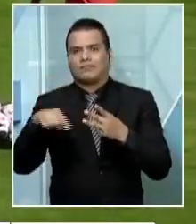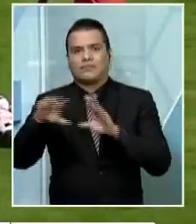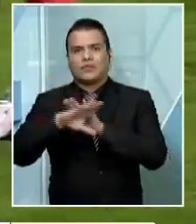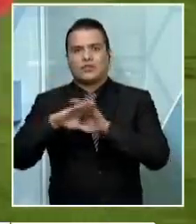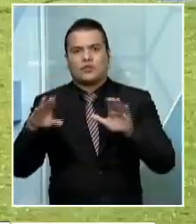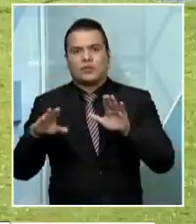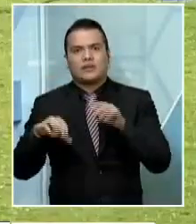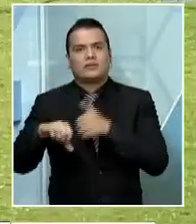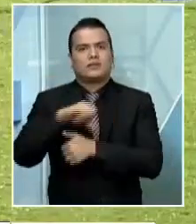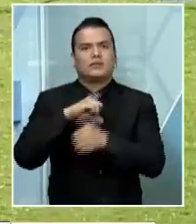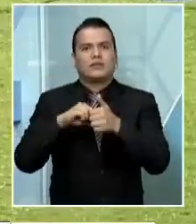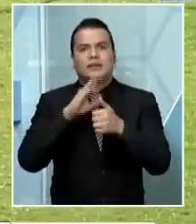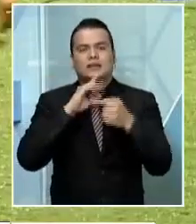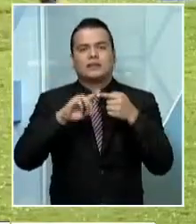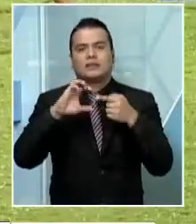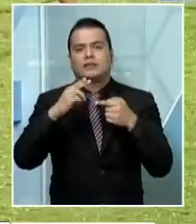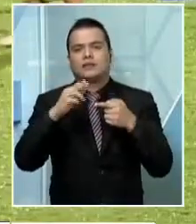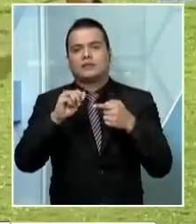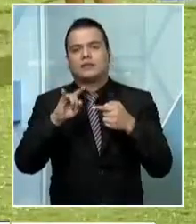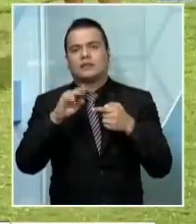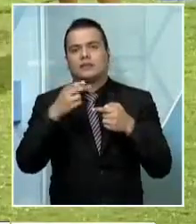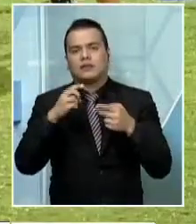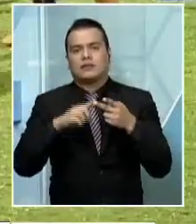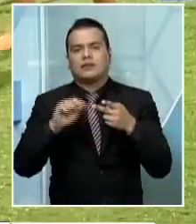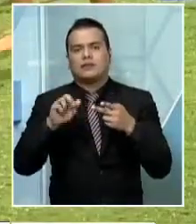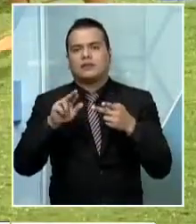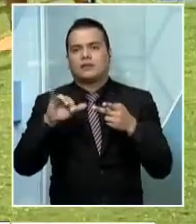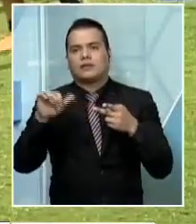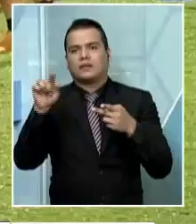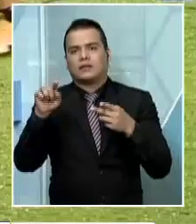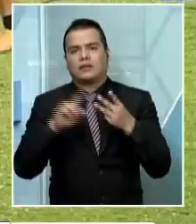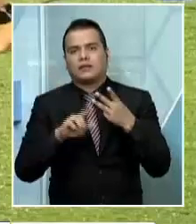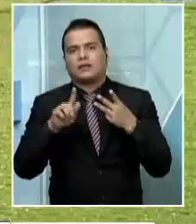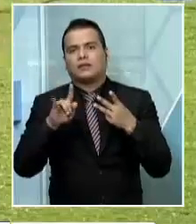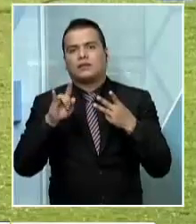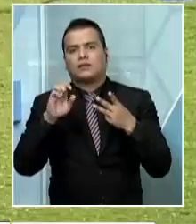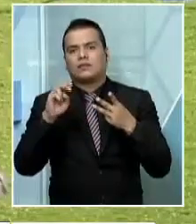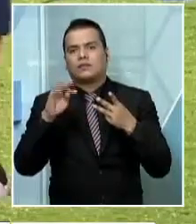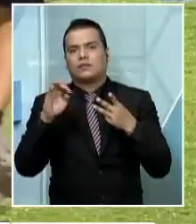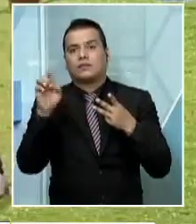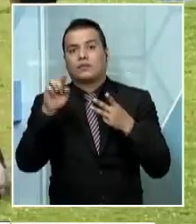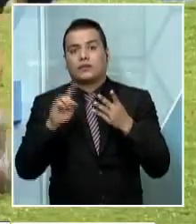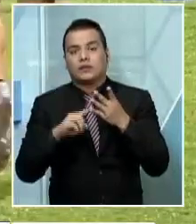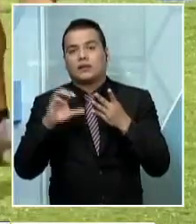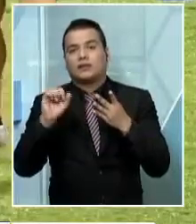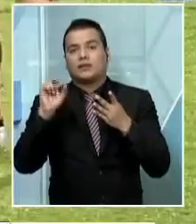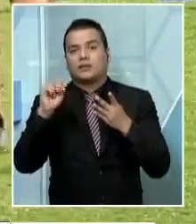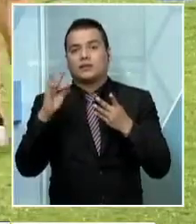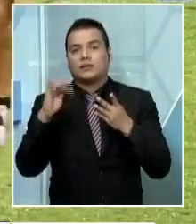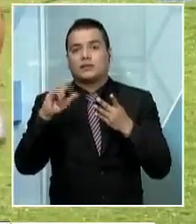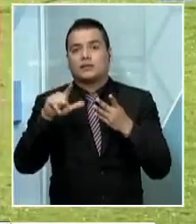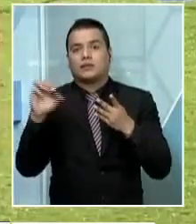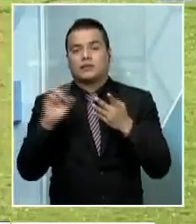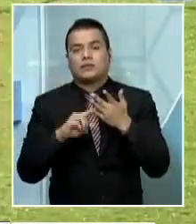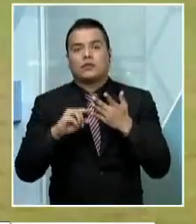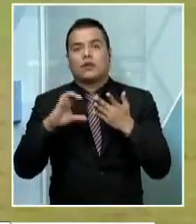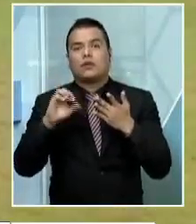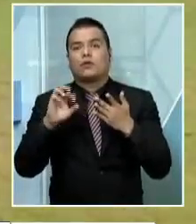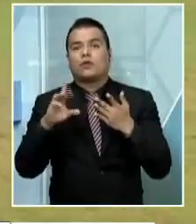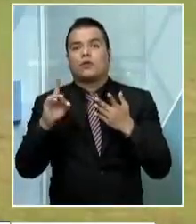asignará. Chaus, Arias, Fuentes, Cantillo y John Córdoba debieron hacer maletas a última hora y viajar urgentemente a